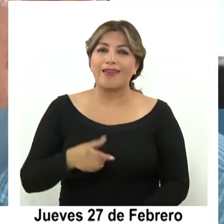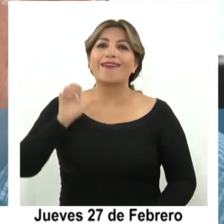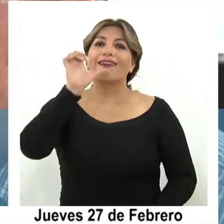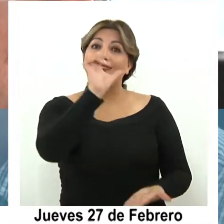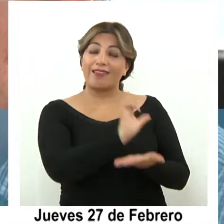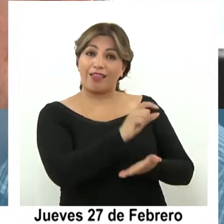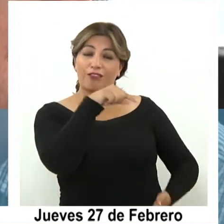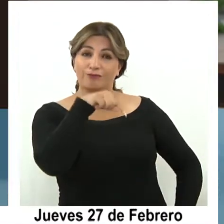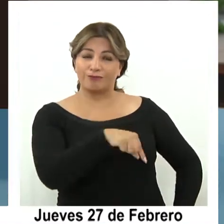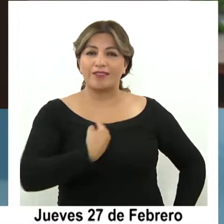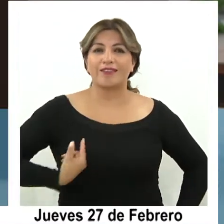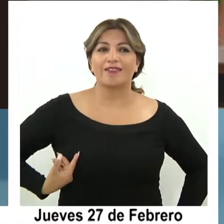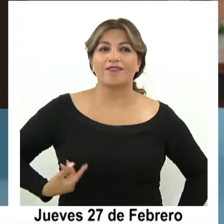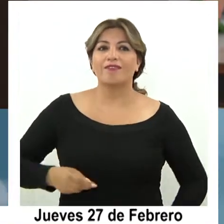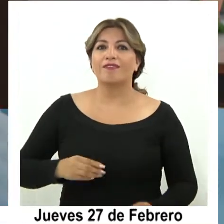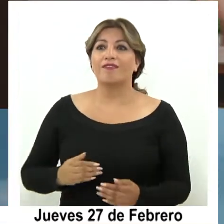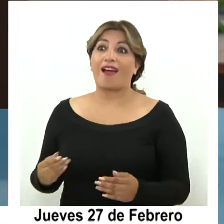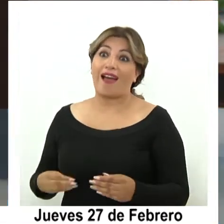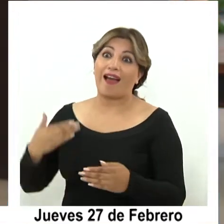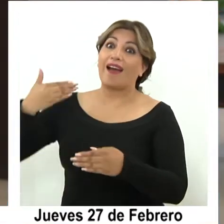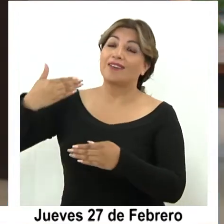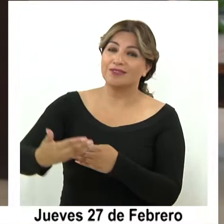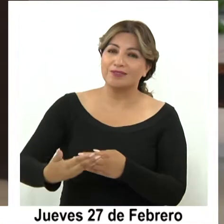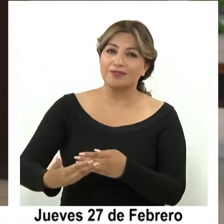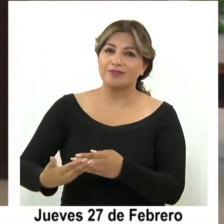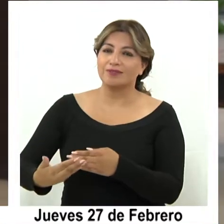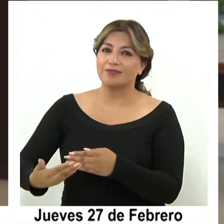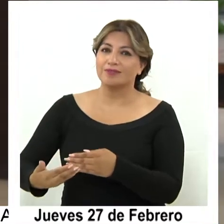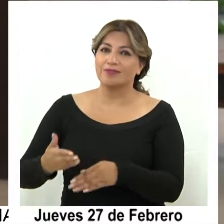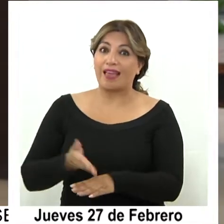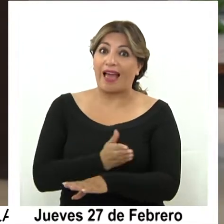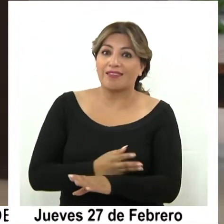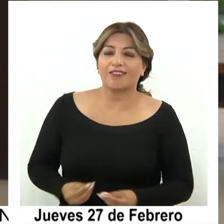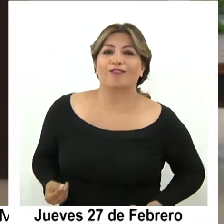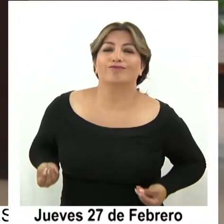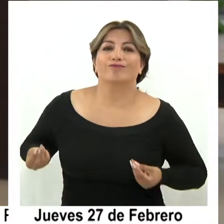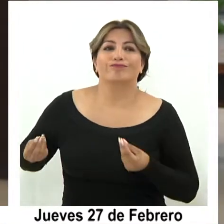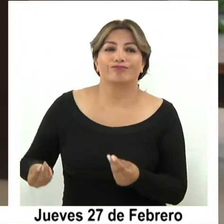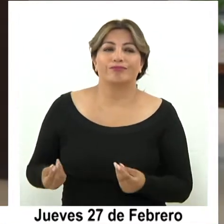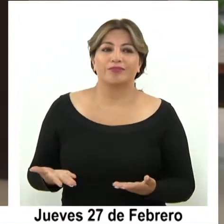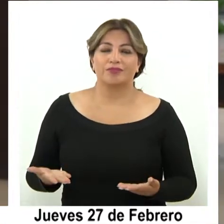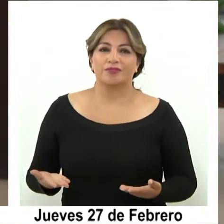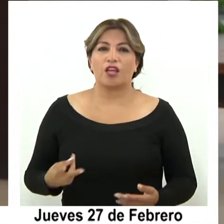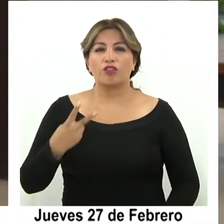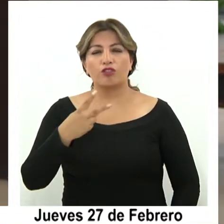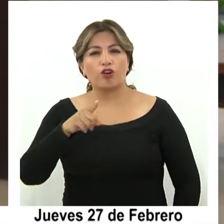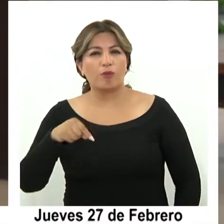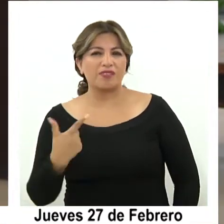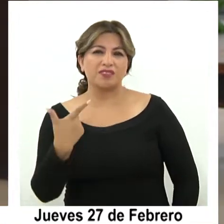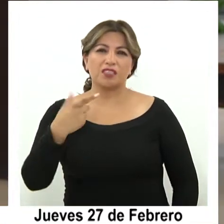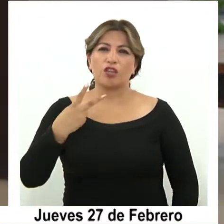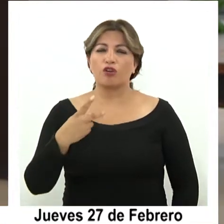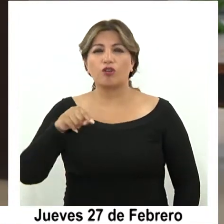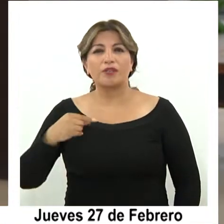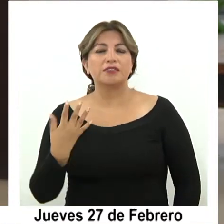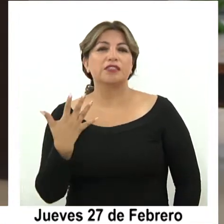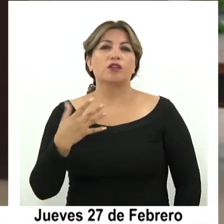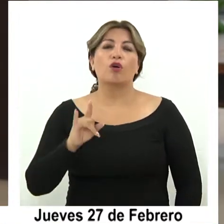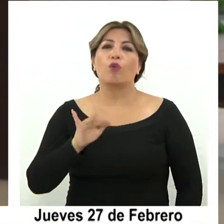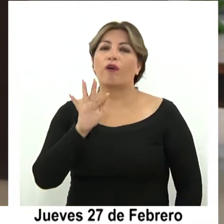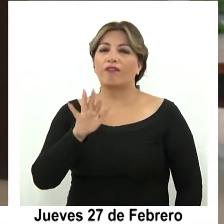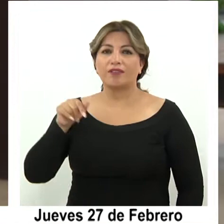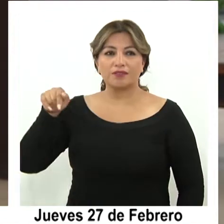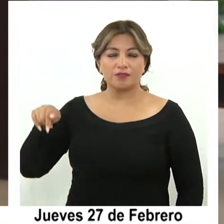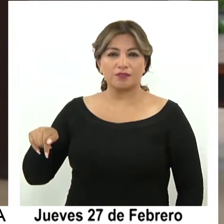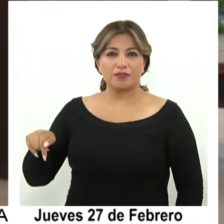que el Estado va a adelantar los recursos para que estas 2,7 o 2,5 UF la puedan